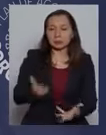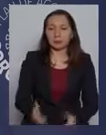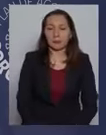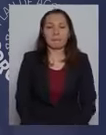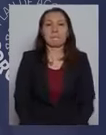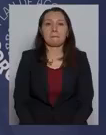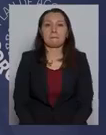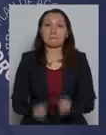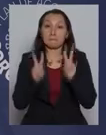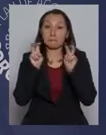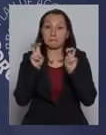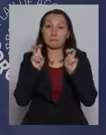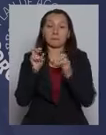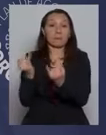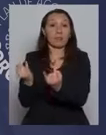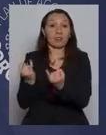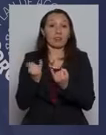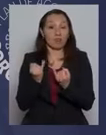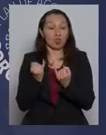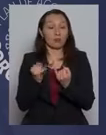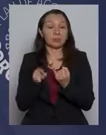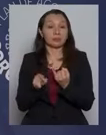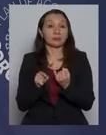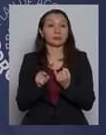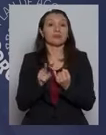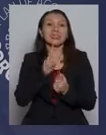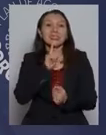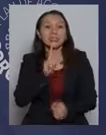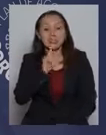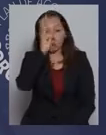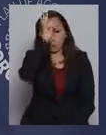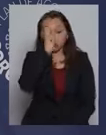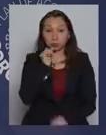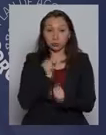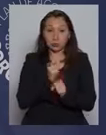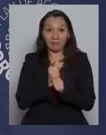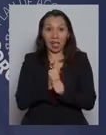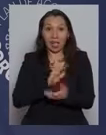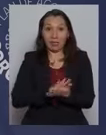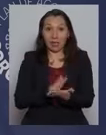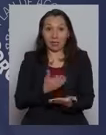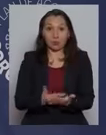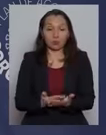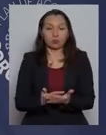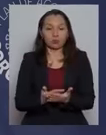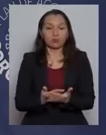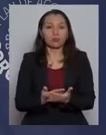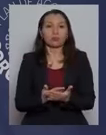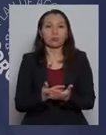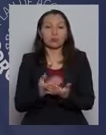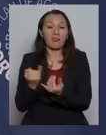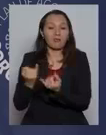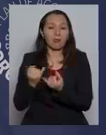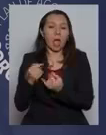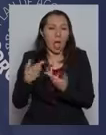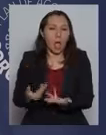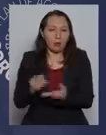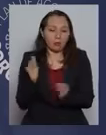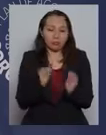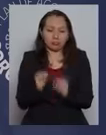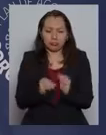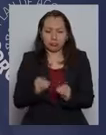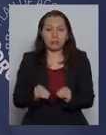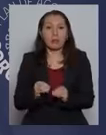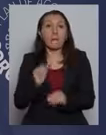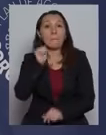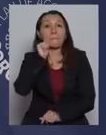relación al informe de funcionarios, trabajadores de la salud, estamos consolidando la información, ya que desde